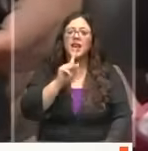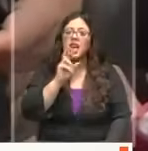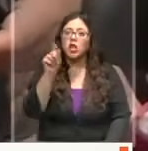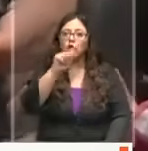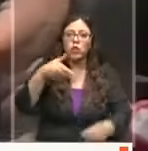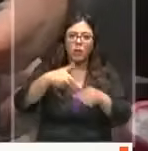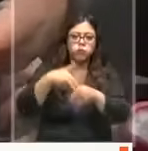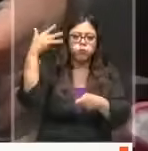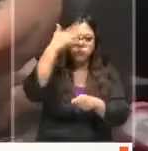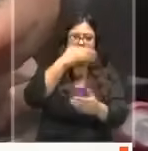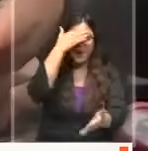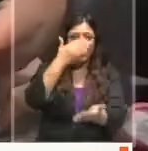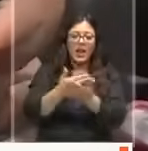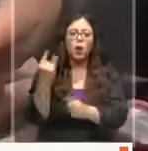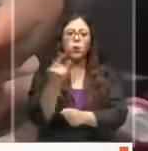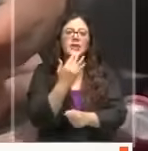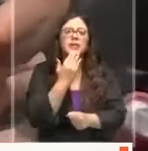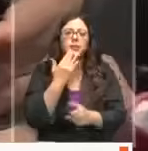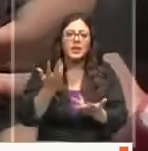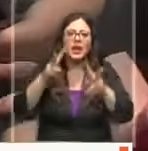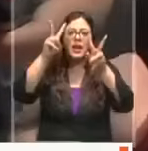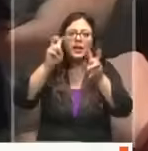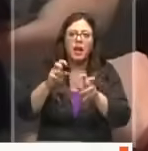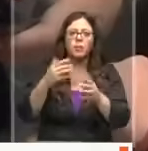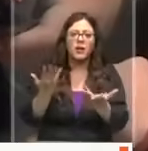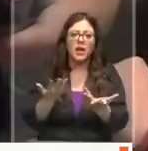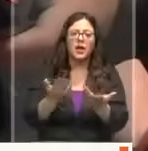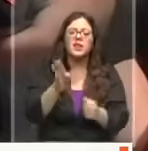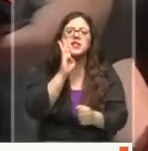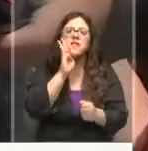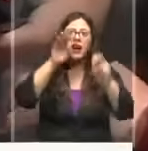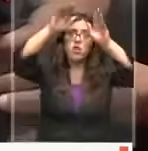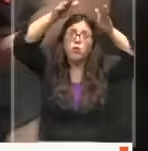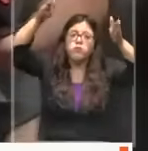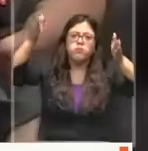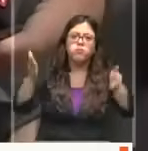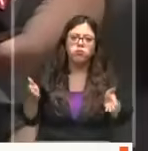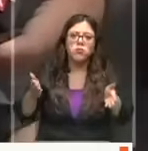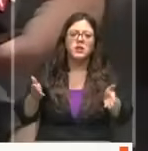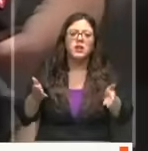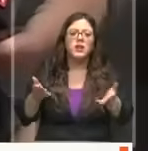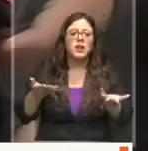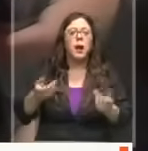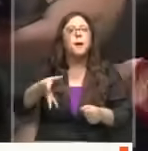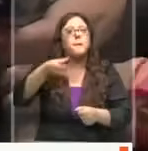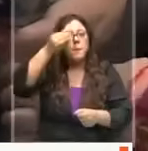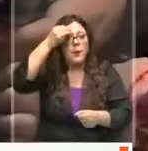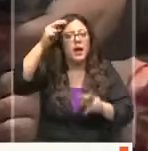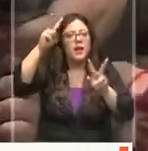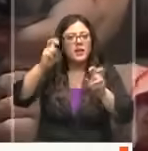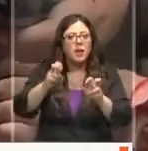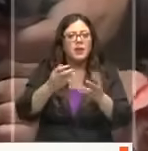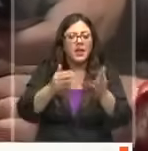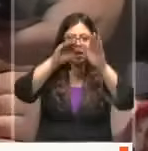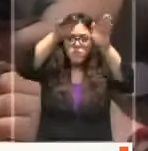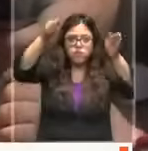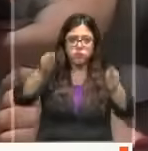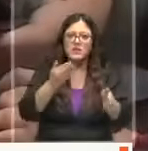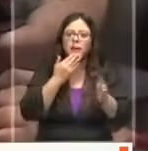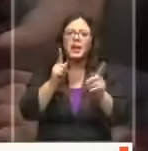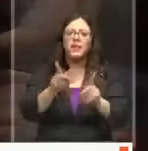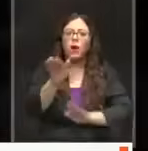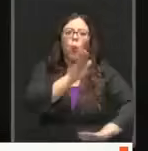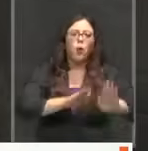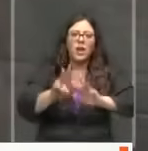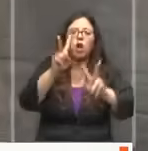enfrentar la emergencia, incluyendo también la instalación de los baños químicos, no solamente considerando su instalación, sino que también el cuidado que hay que tener respecto